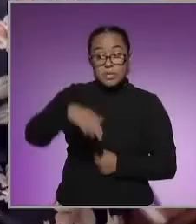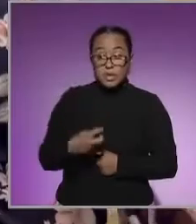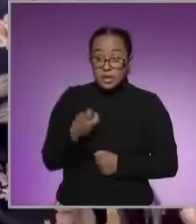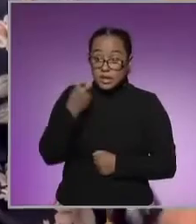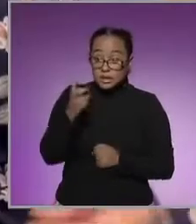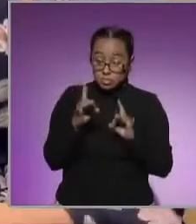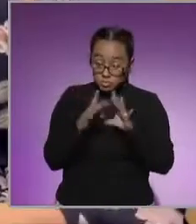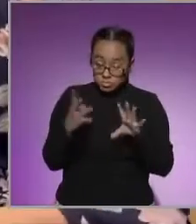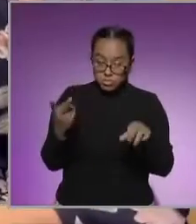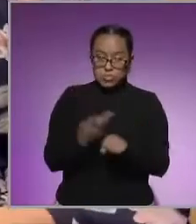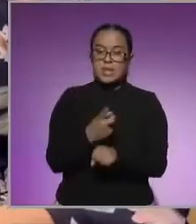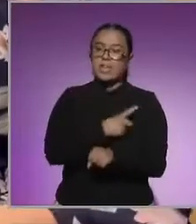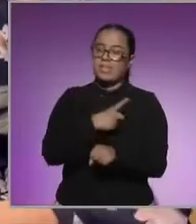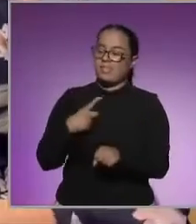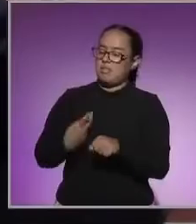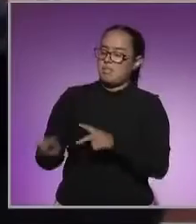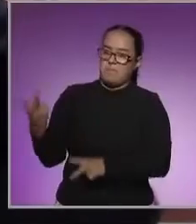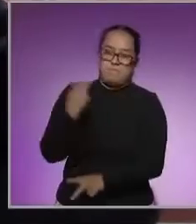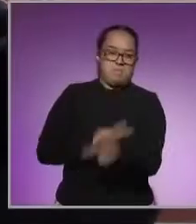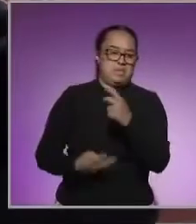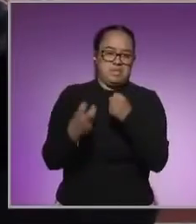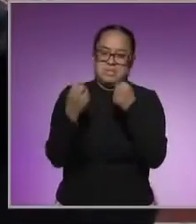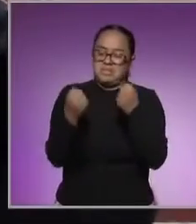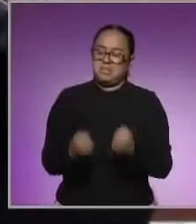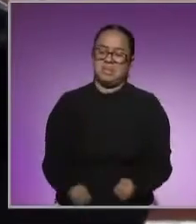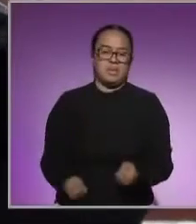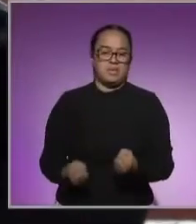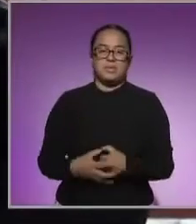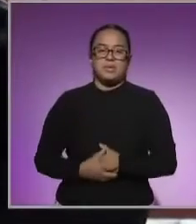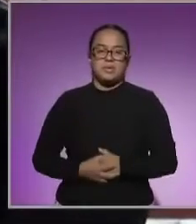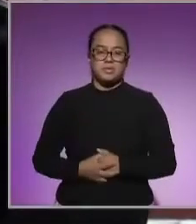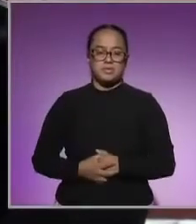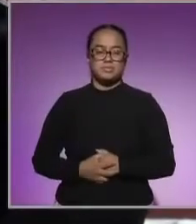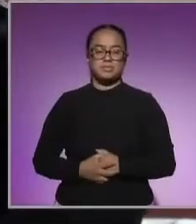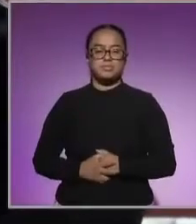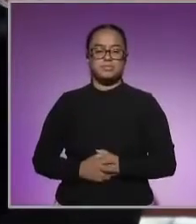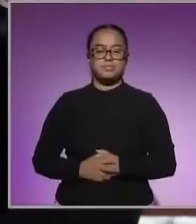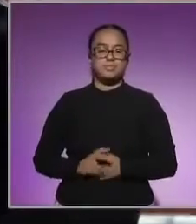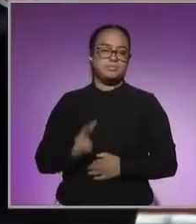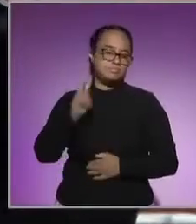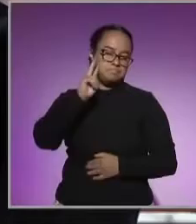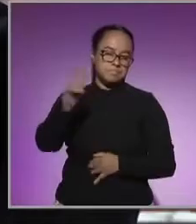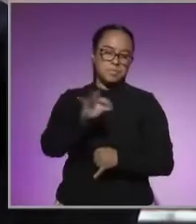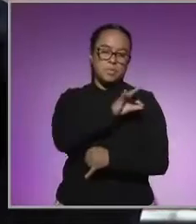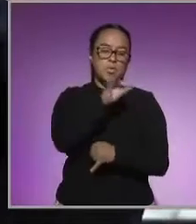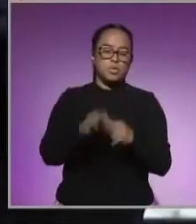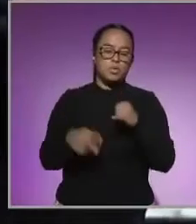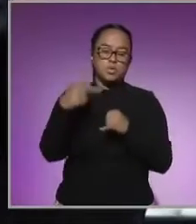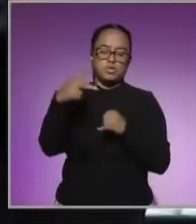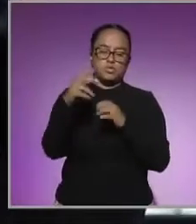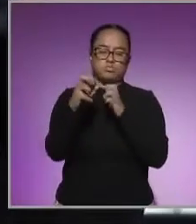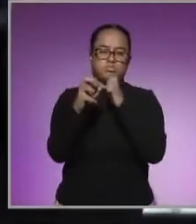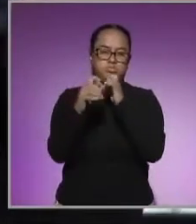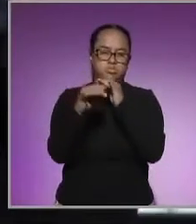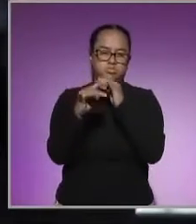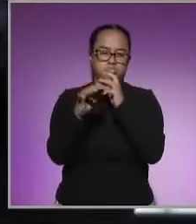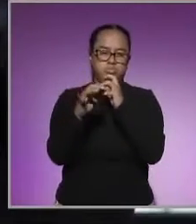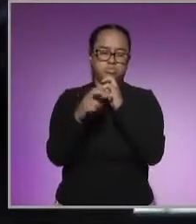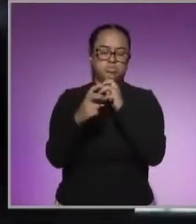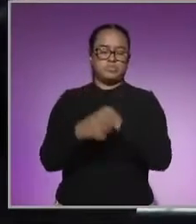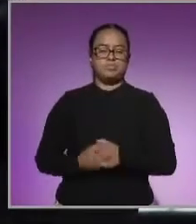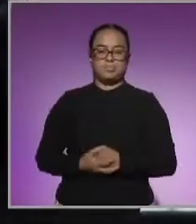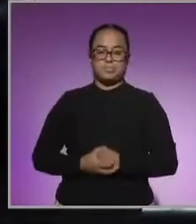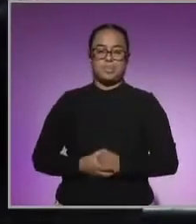ocurriera tenía que venir a absolutamente escuchamos el último movimiento parrondo allegro